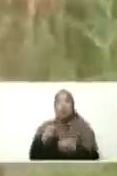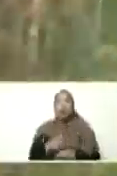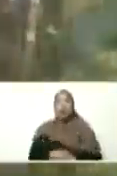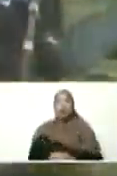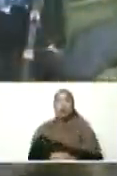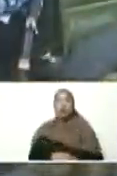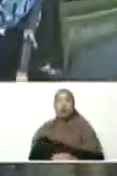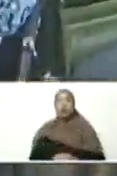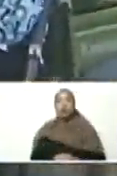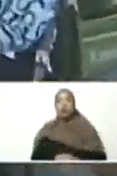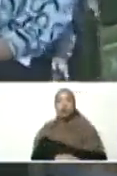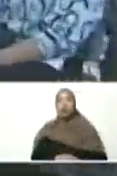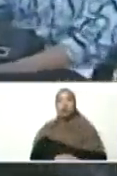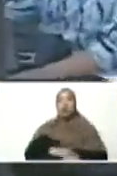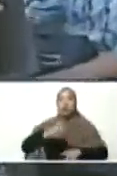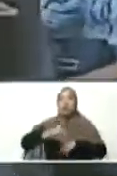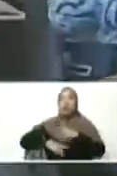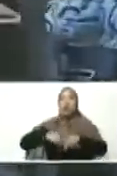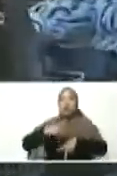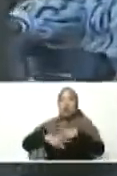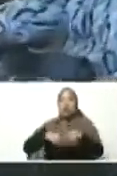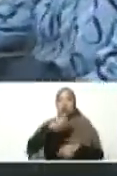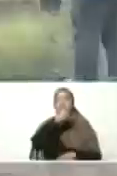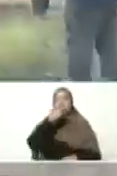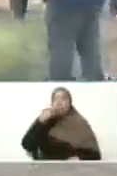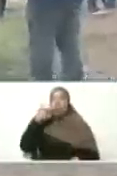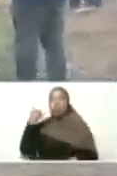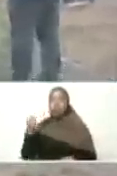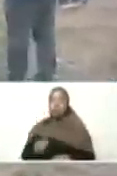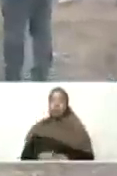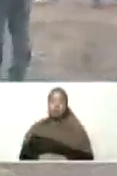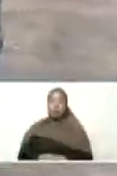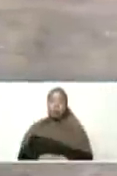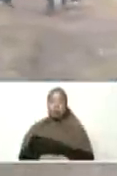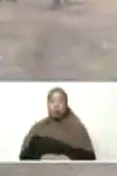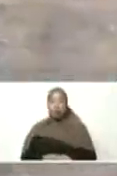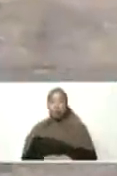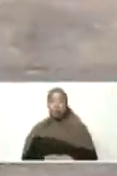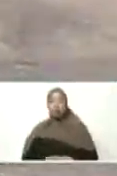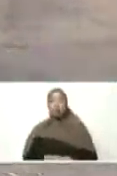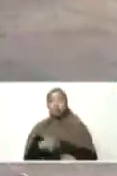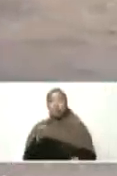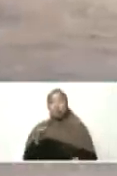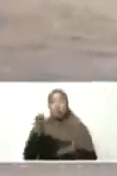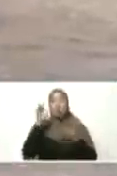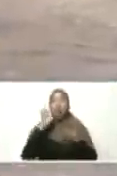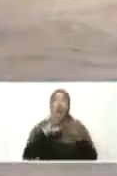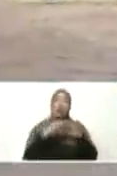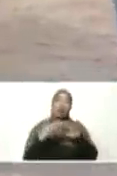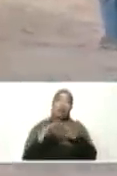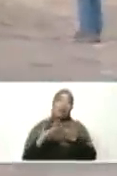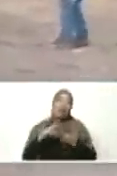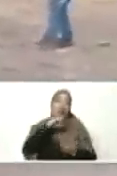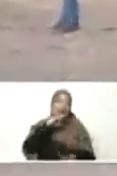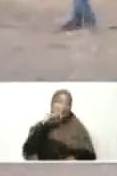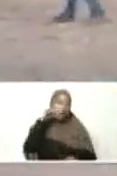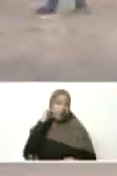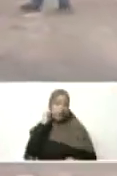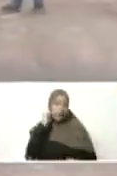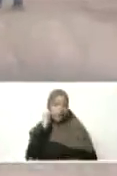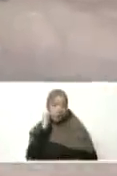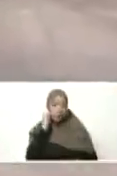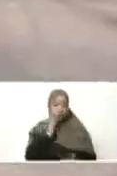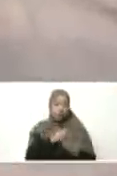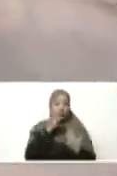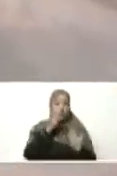pequeños procesos para mejorar la calidad, pues. Para hacer buen secado del café. La no. Caña de azúcar muy buena, y le queríamos, estábamos